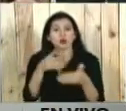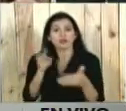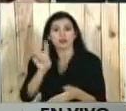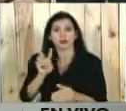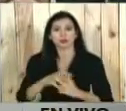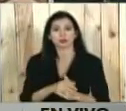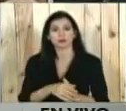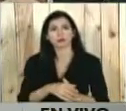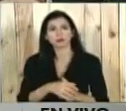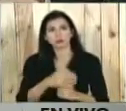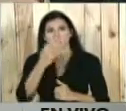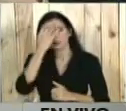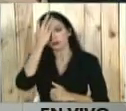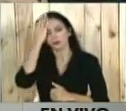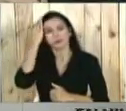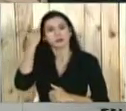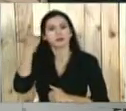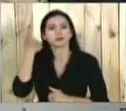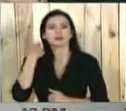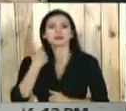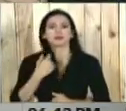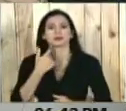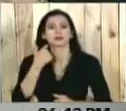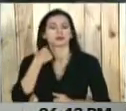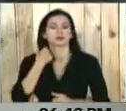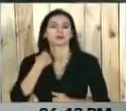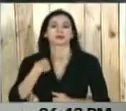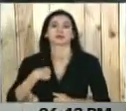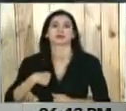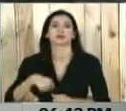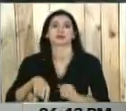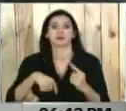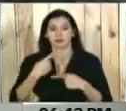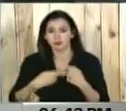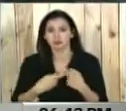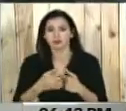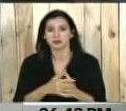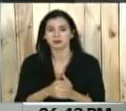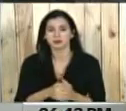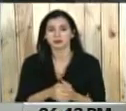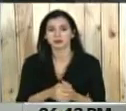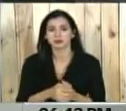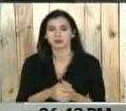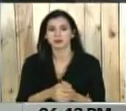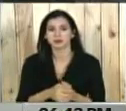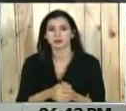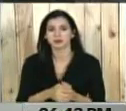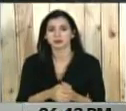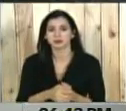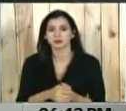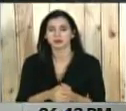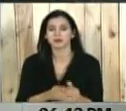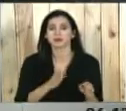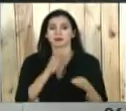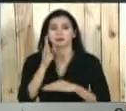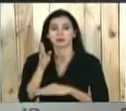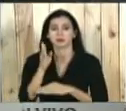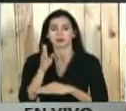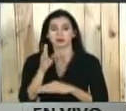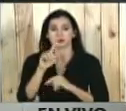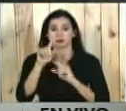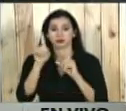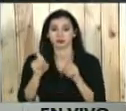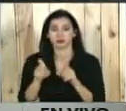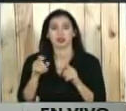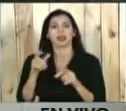El examen periódico universal. Ah, bueno, sí, esperemos. Mañana tenemos el examen periódico universal en Ginebra. Allá va a